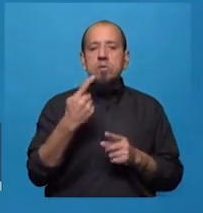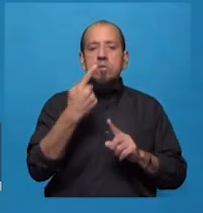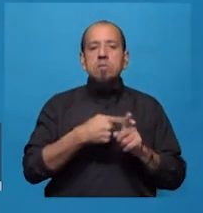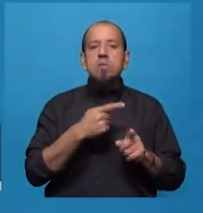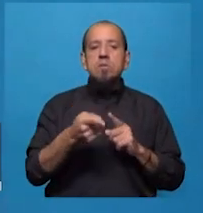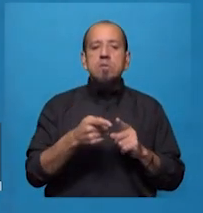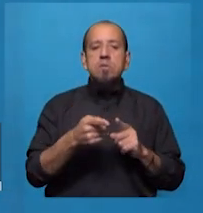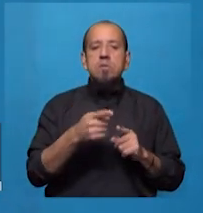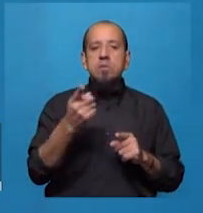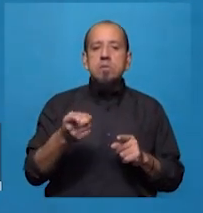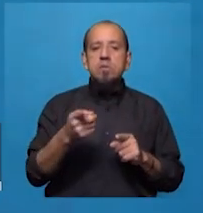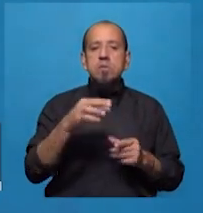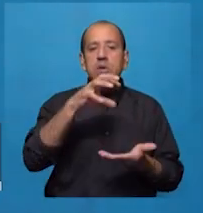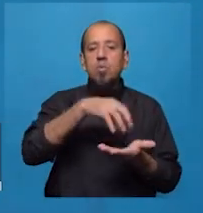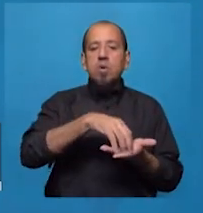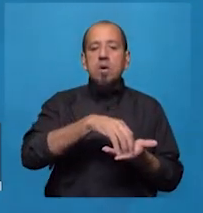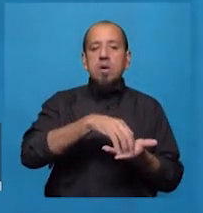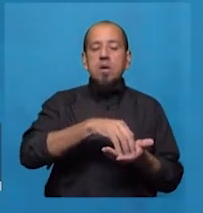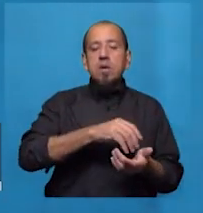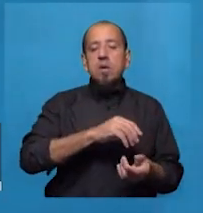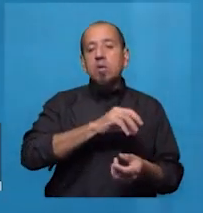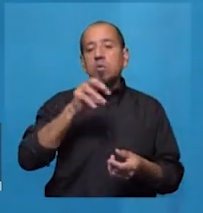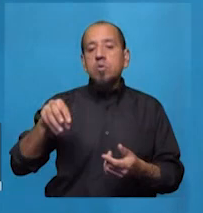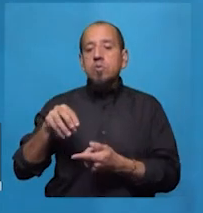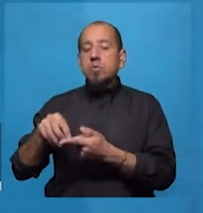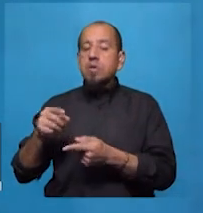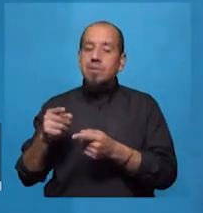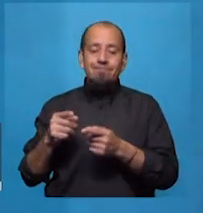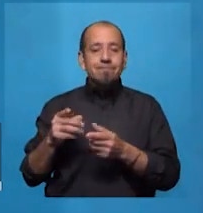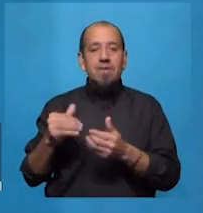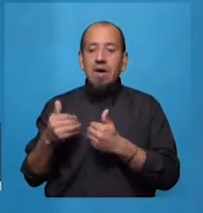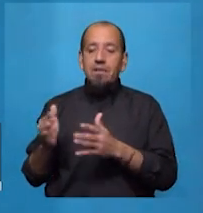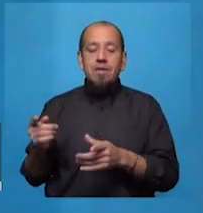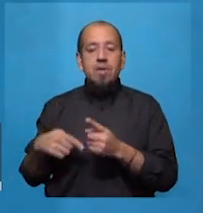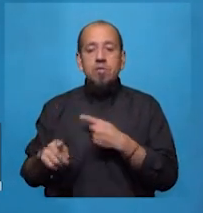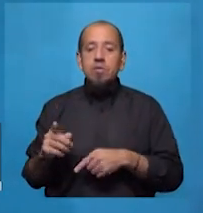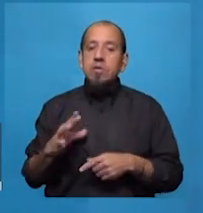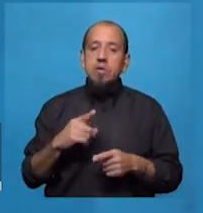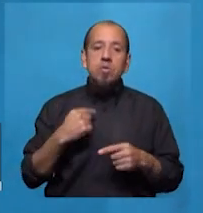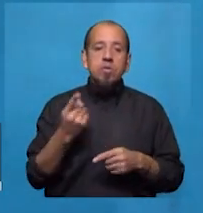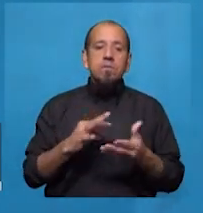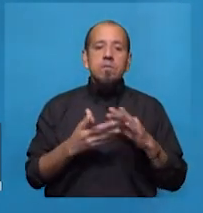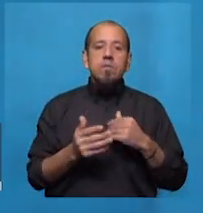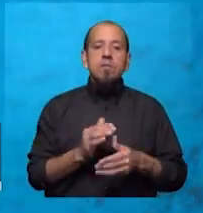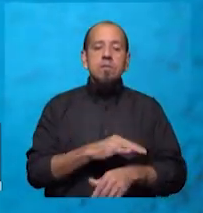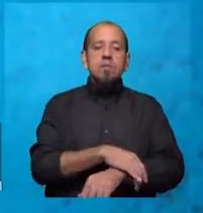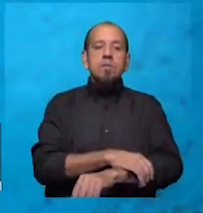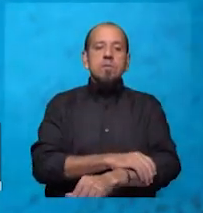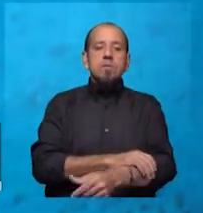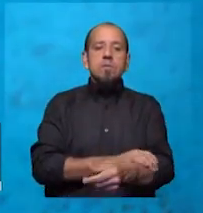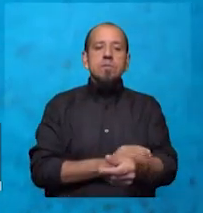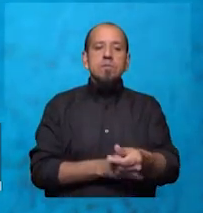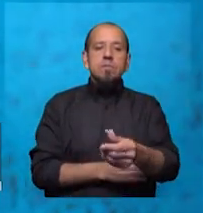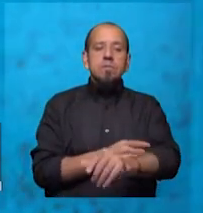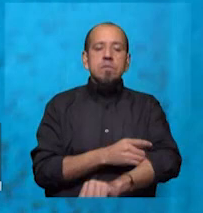pero la boca abre en otro lado Esa no es la manera de correr atrás del crimen verdad Tendría que haber otro otro tipo de abordaje en estas horas se va a conocer